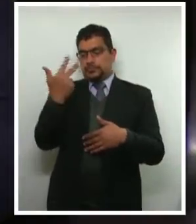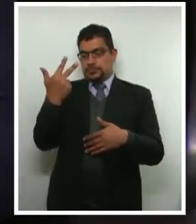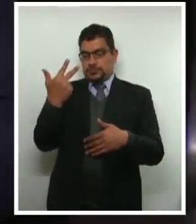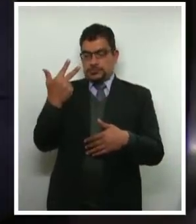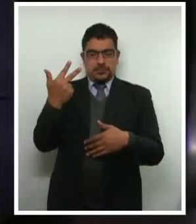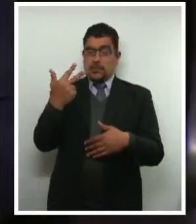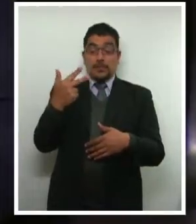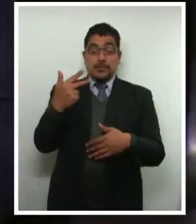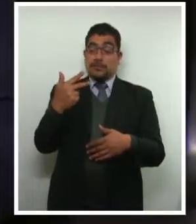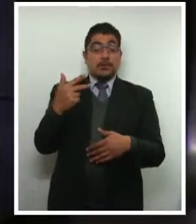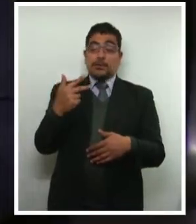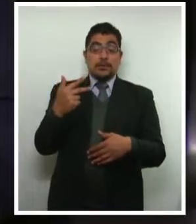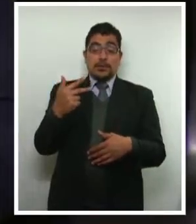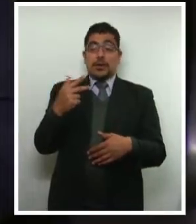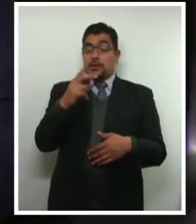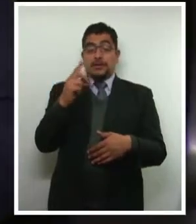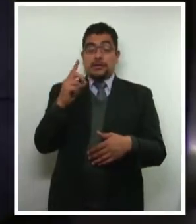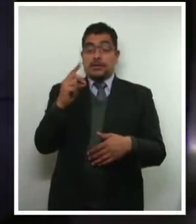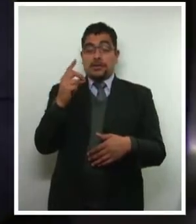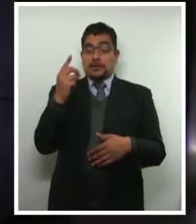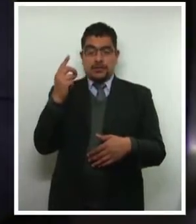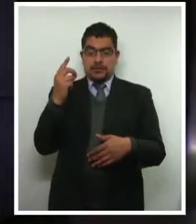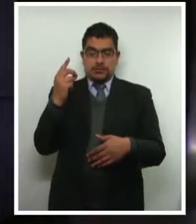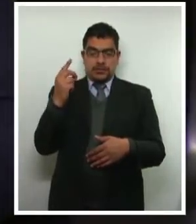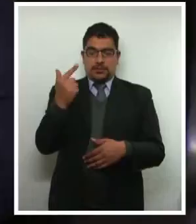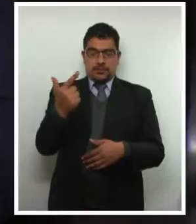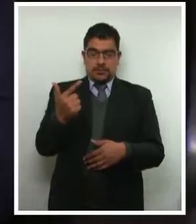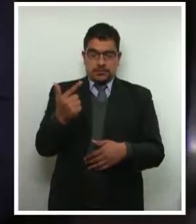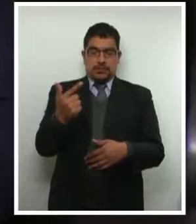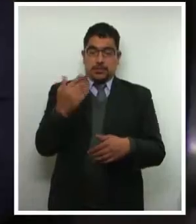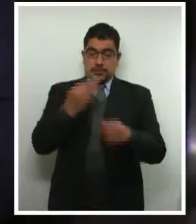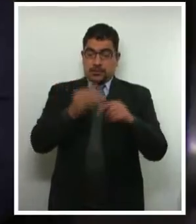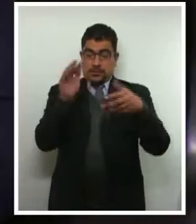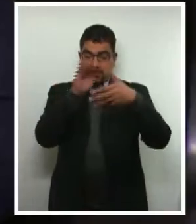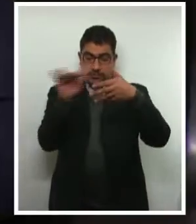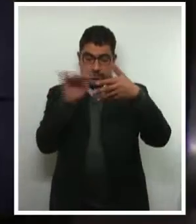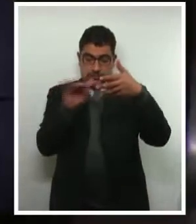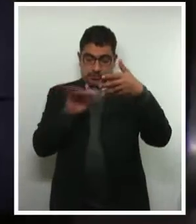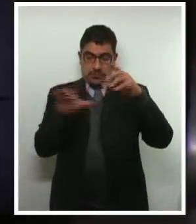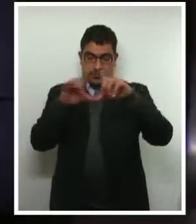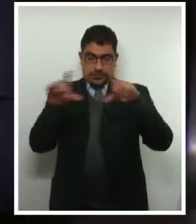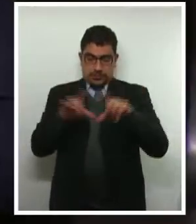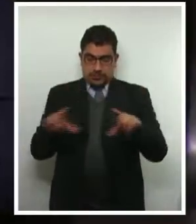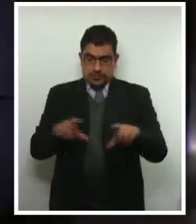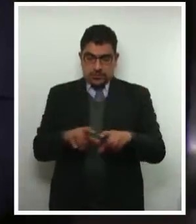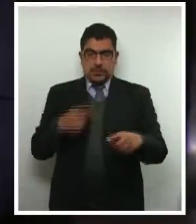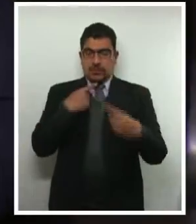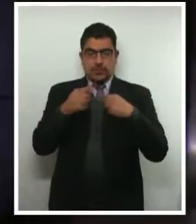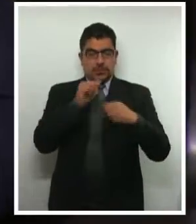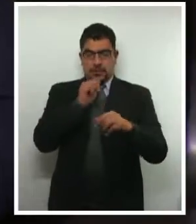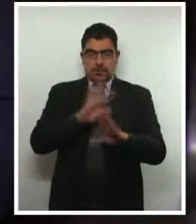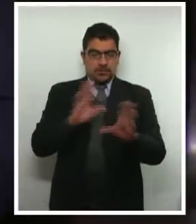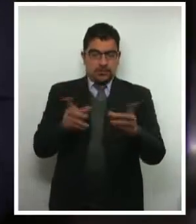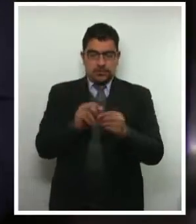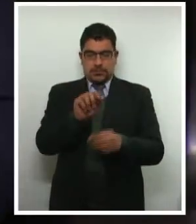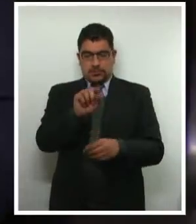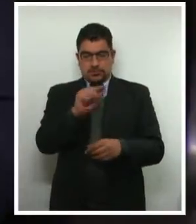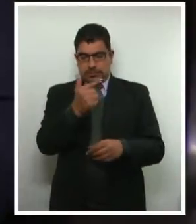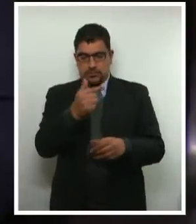37º. Esos no están a discusión. 37º, eso dije.